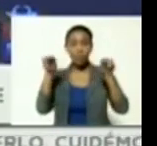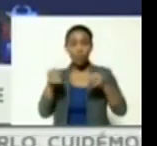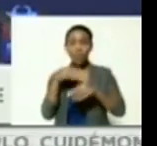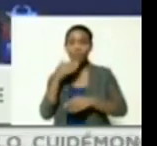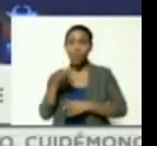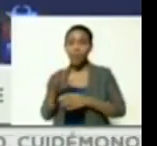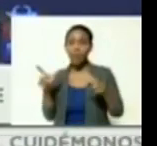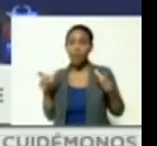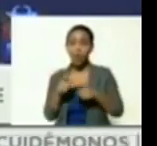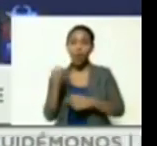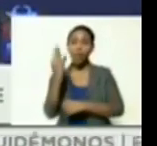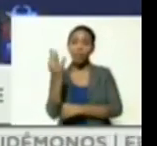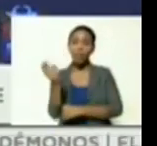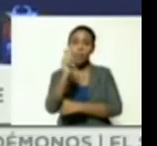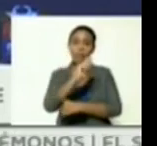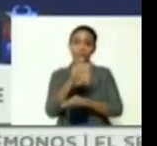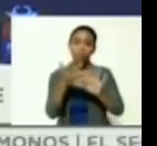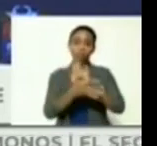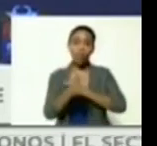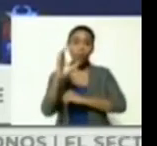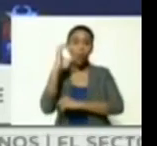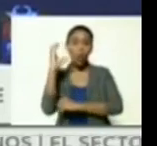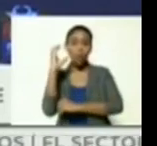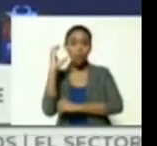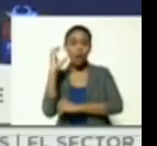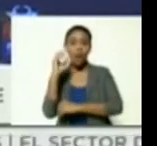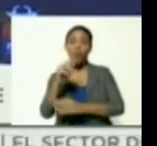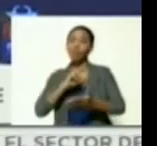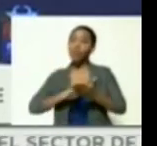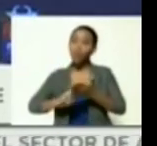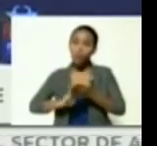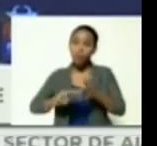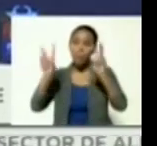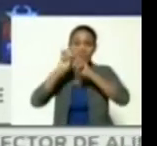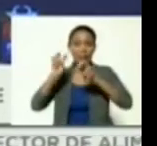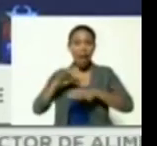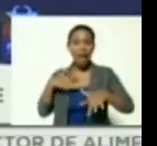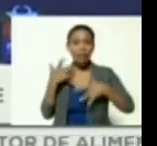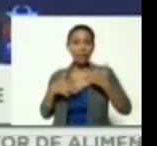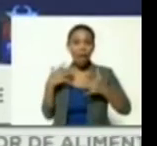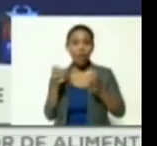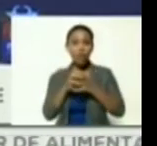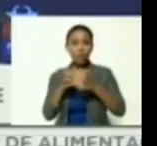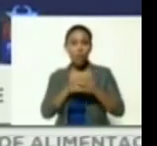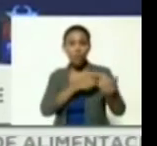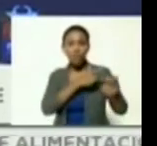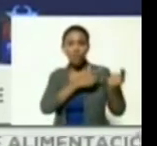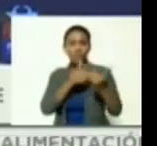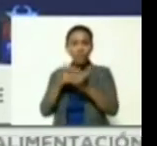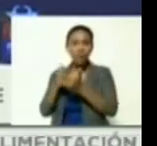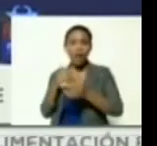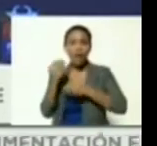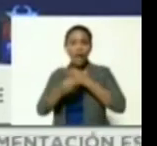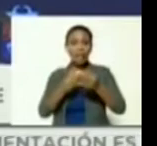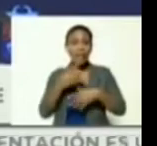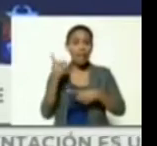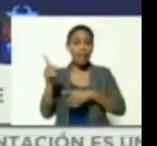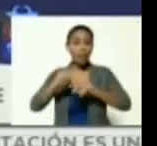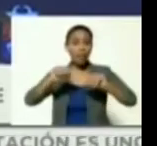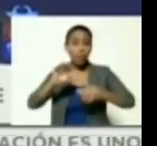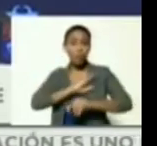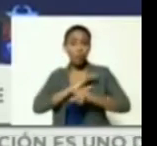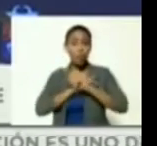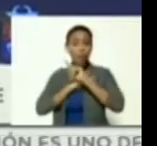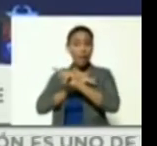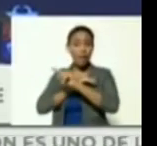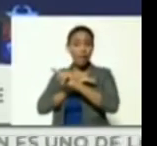reunión trimestral sobre Colombia, resuelva investigar las actividades de grupos armados colombianos que, desde el territorio de ese